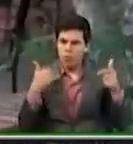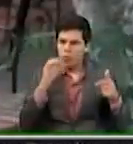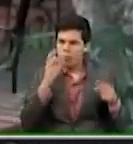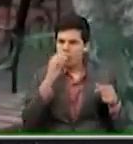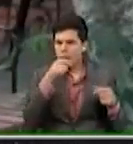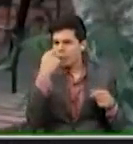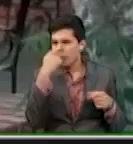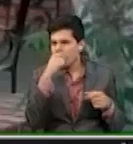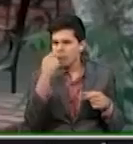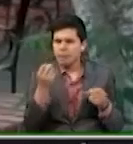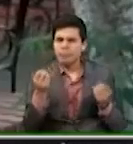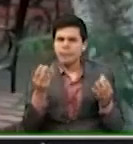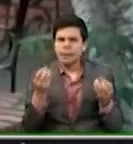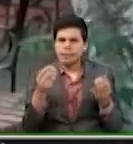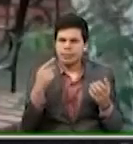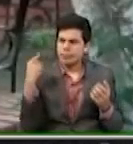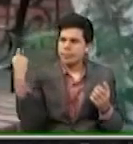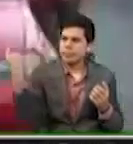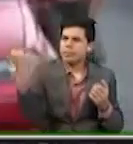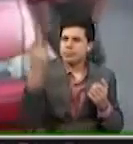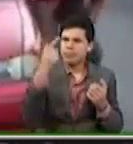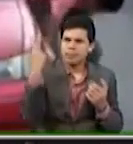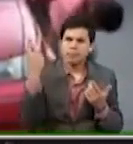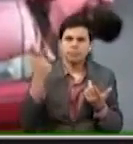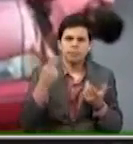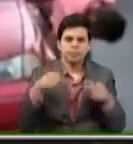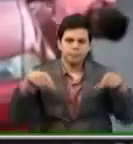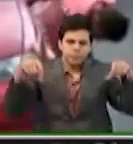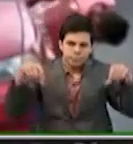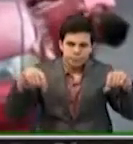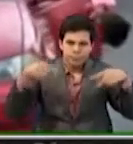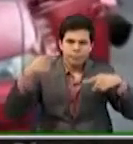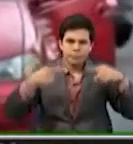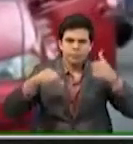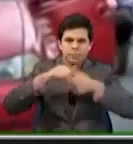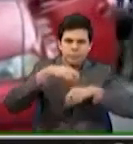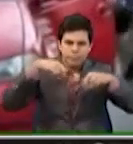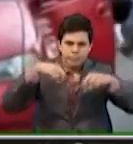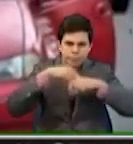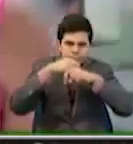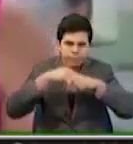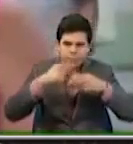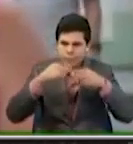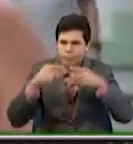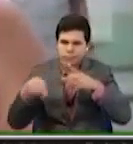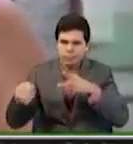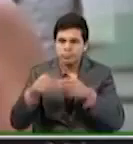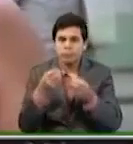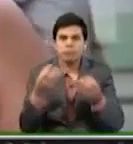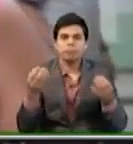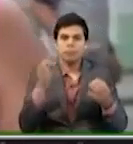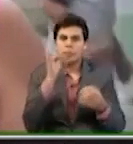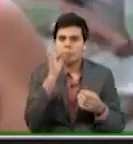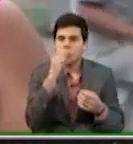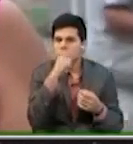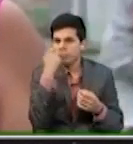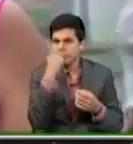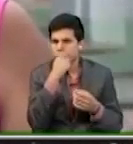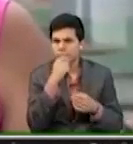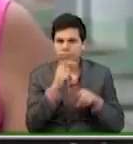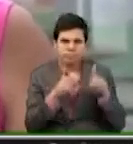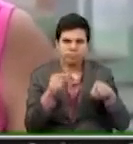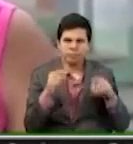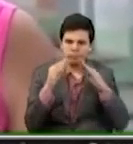por parte de los jóvenes en distintos sectores como canchas y parques públicos de este lugar. Ah, pues abusan de que quitan, destechan